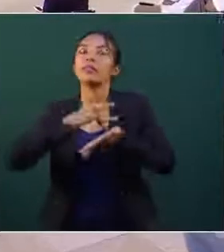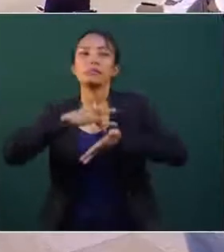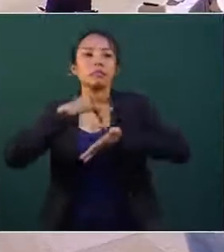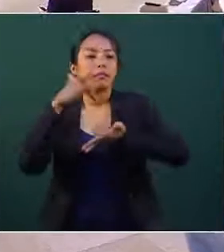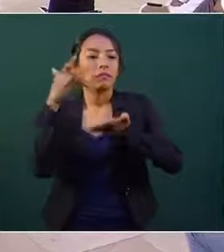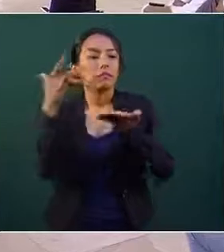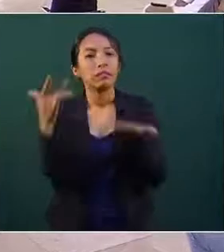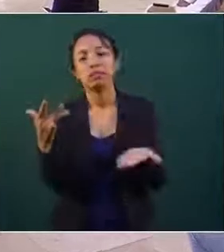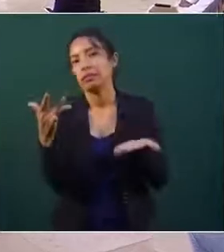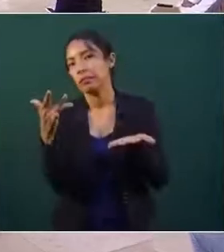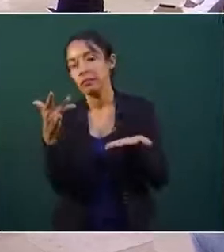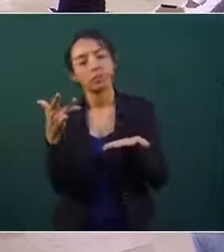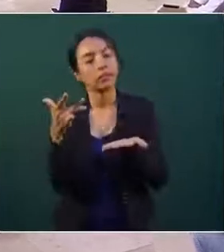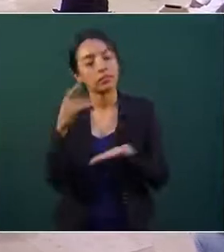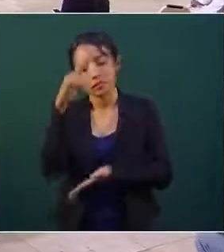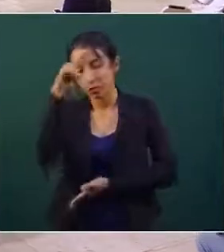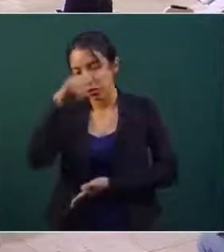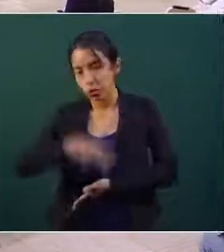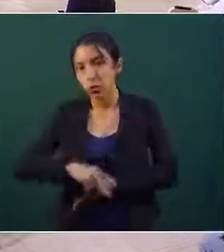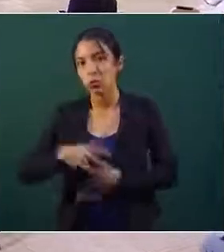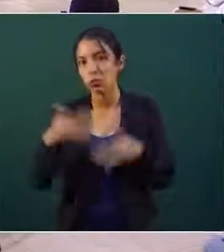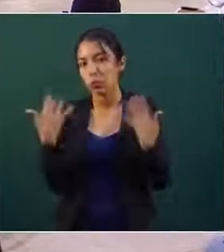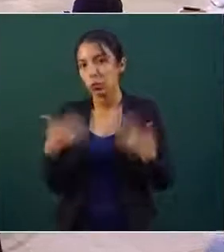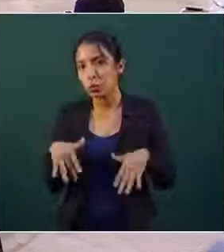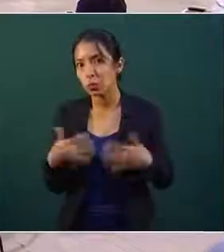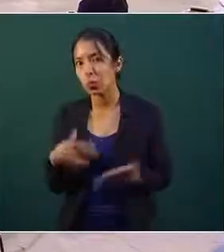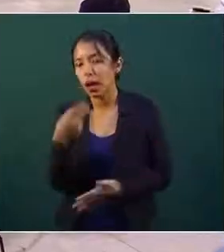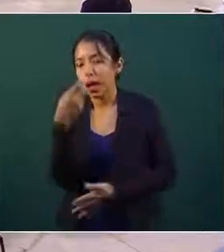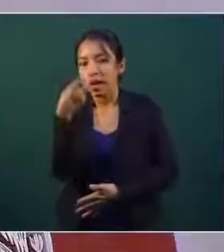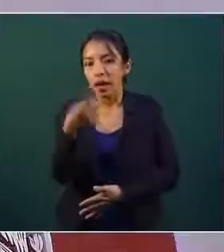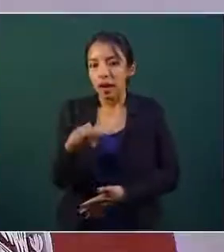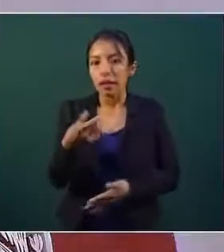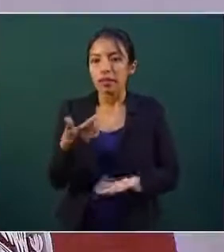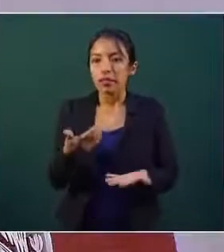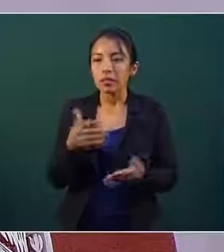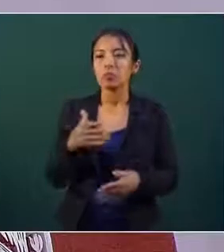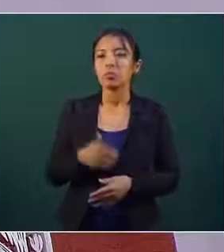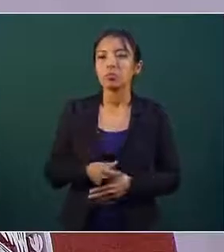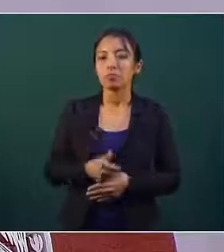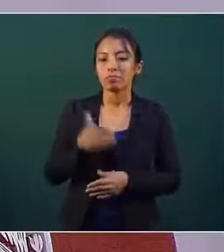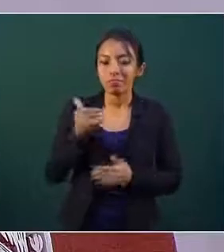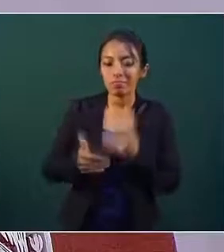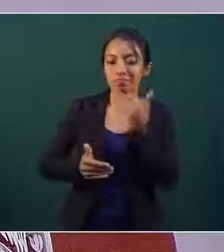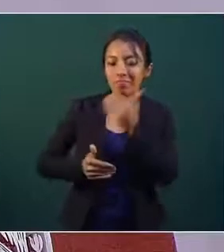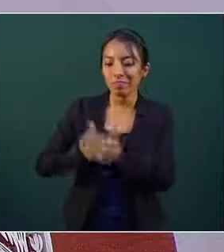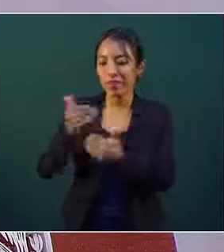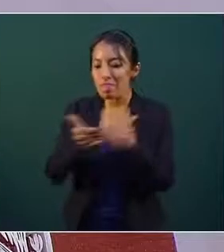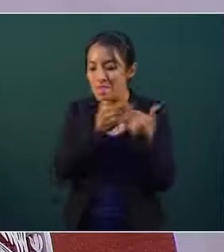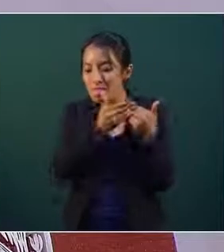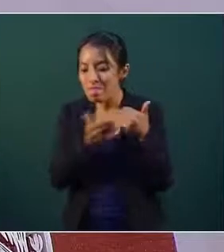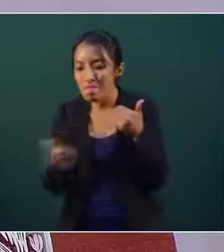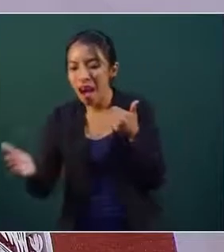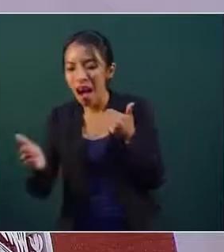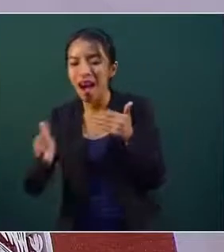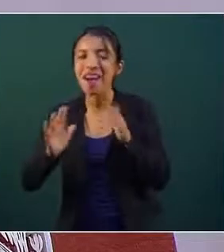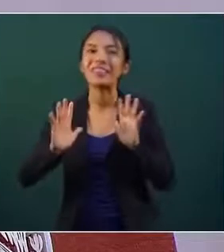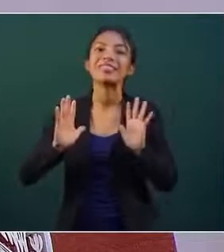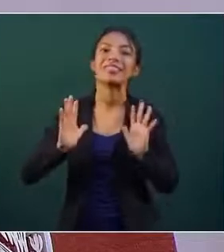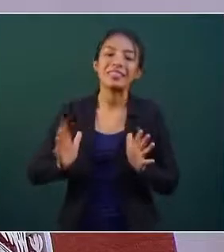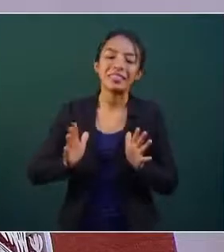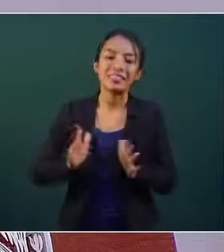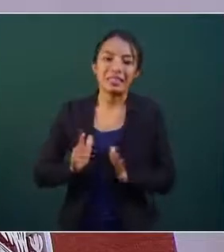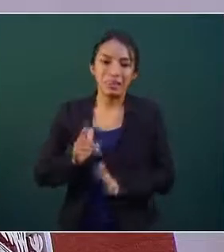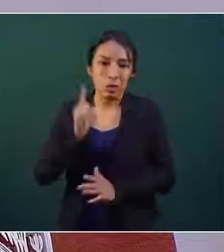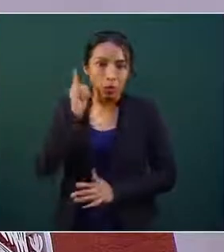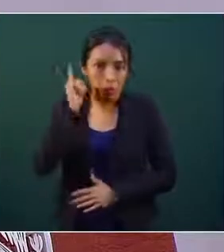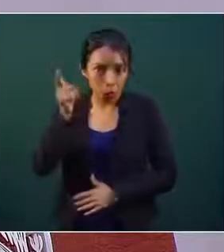porque finalmente es lo que a mediano plazo y a largo plazo va a terminar con los altos índices de inseguridad